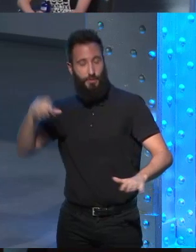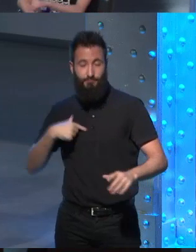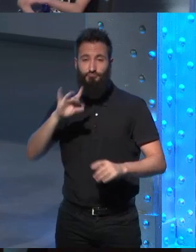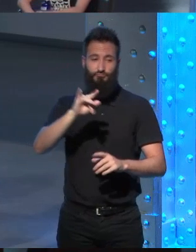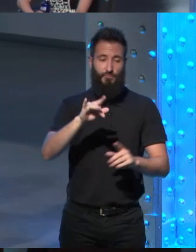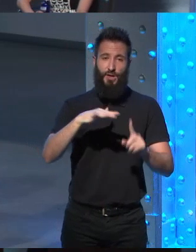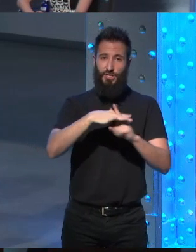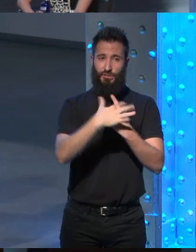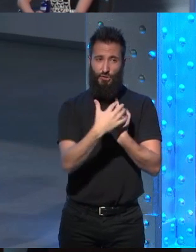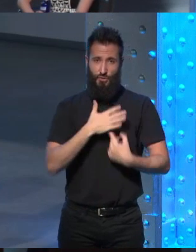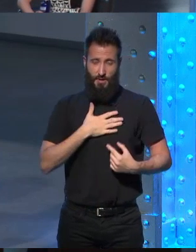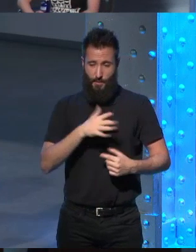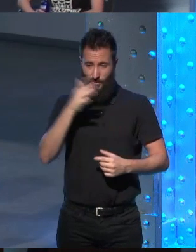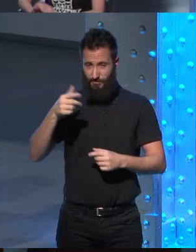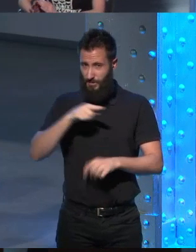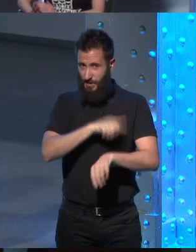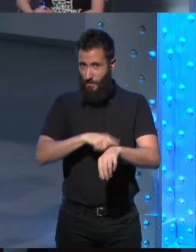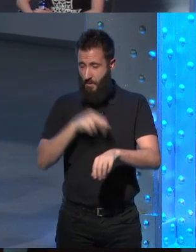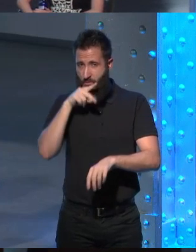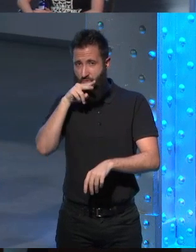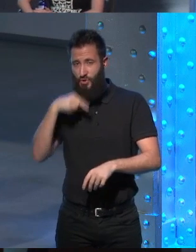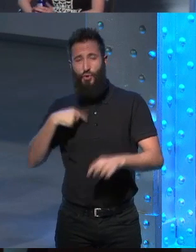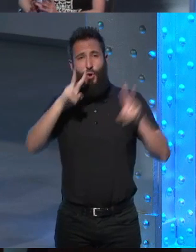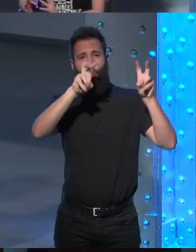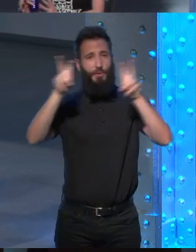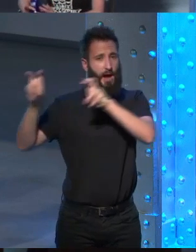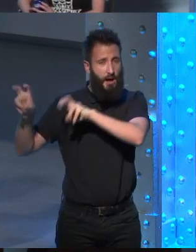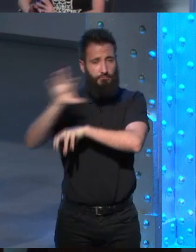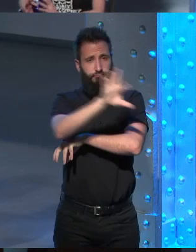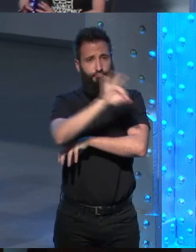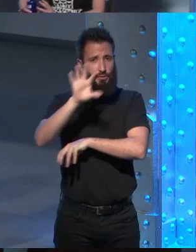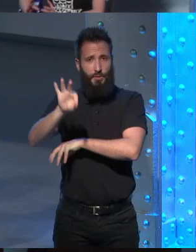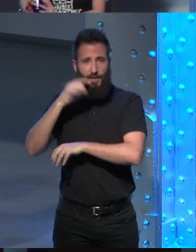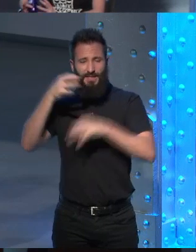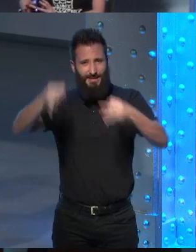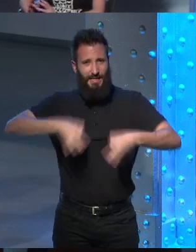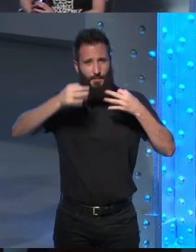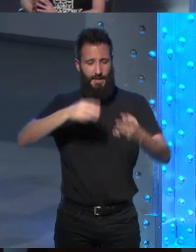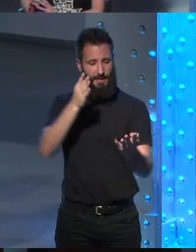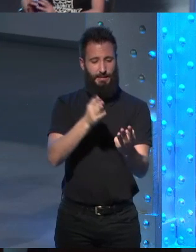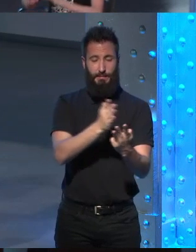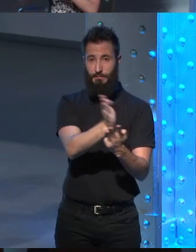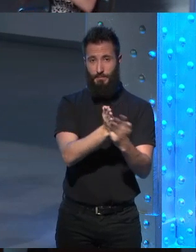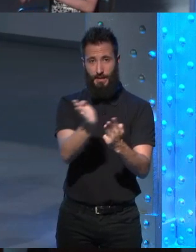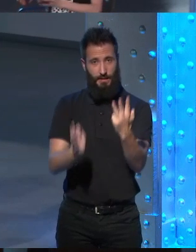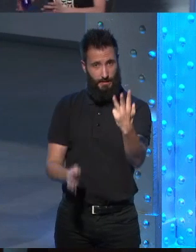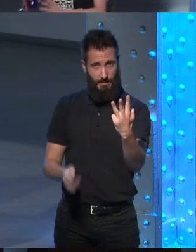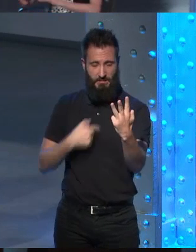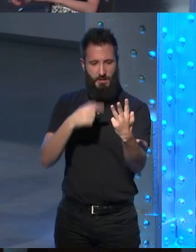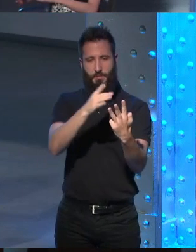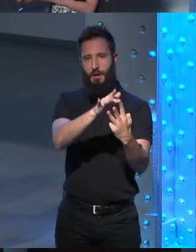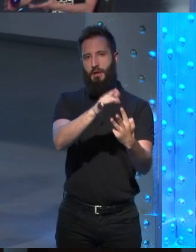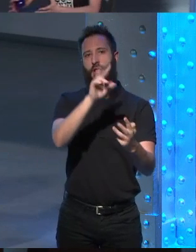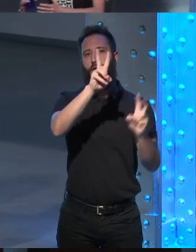mi caso estaba pensando mientras hablaban, o sea, yo para elegir los temas utilizo siempre 3 vías, ¿no? Que es un poco intuitivo. Una, si va a salir un